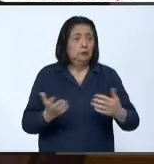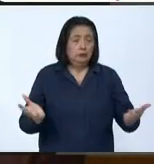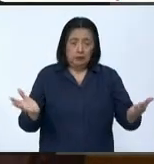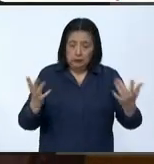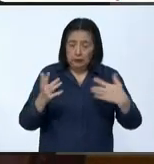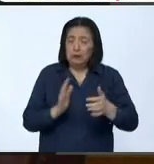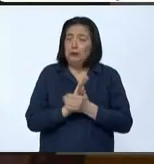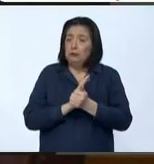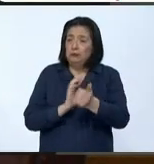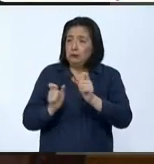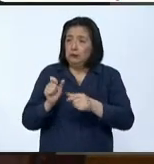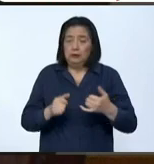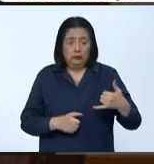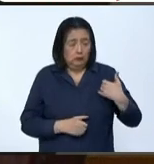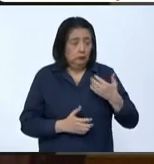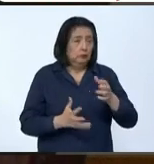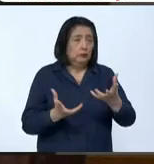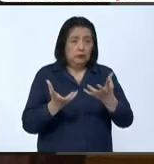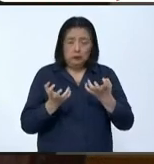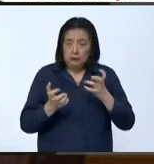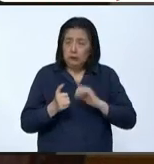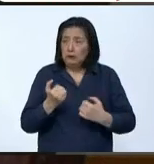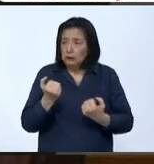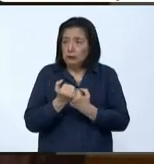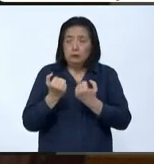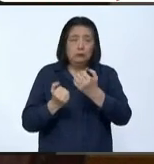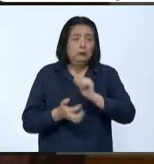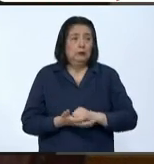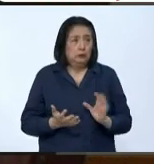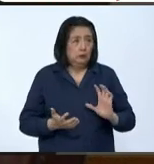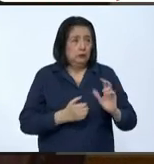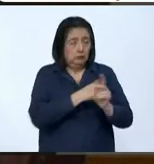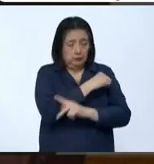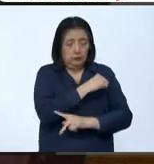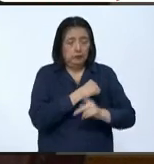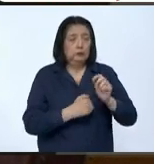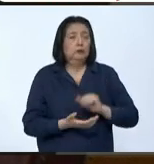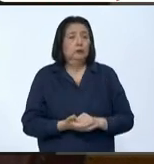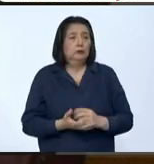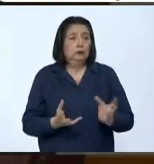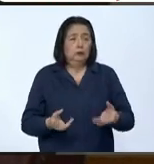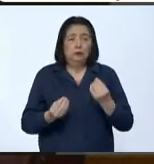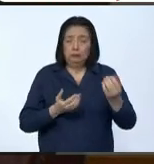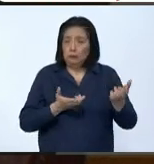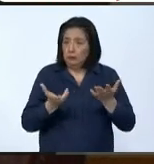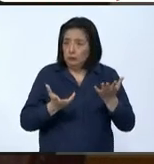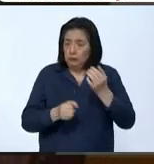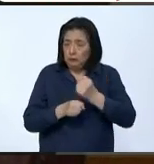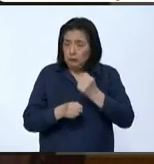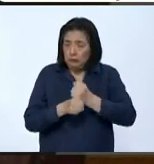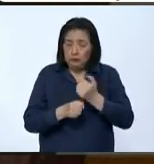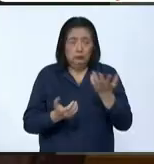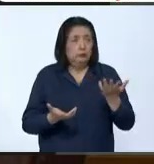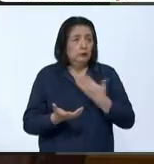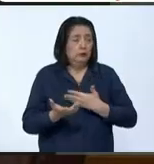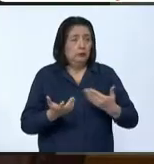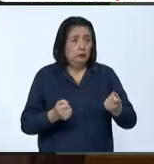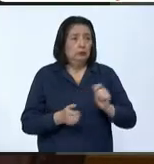atraer talento que los jóvenes quieran contribuir con nuestro país como servidores públicos